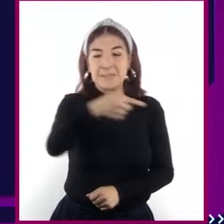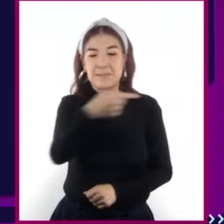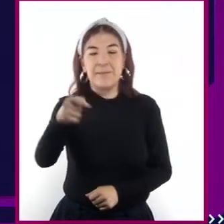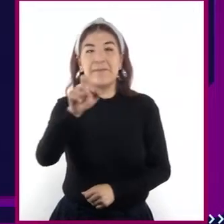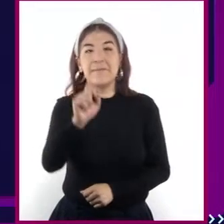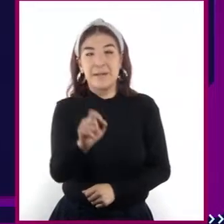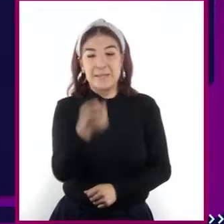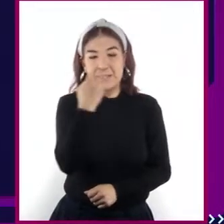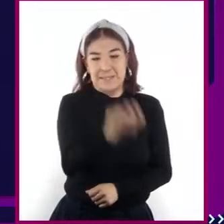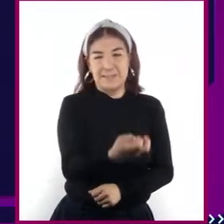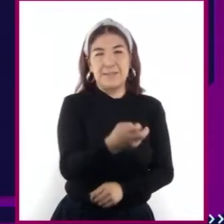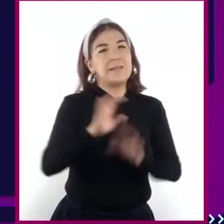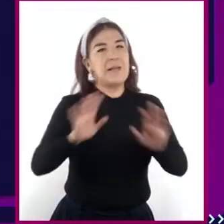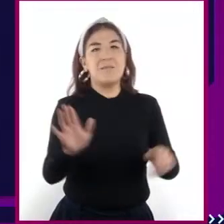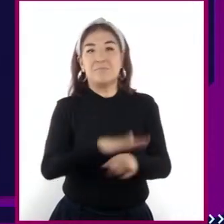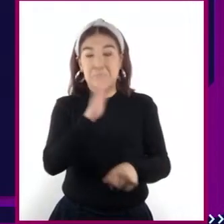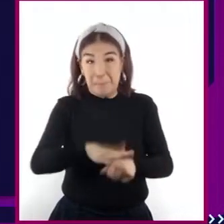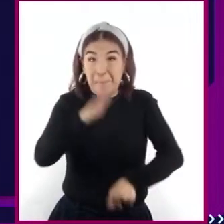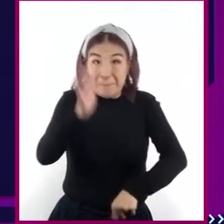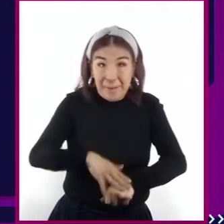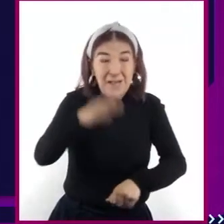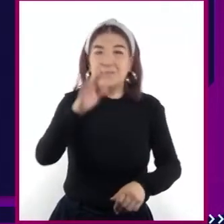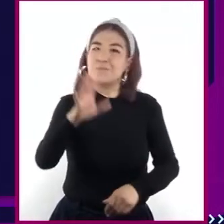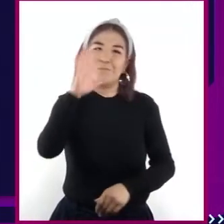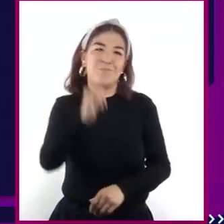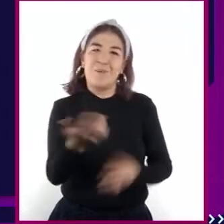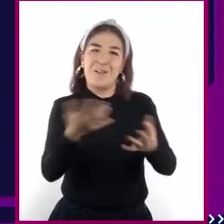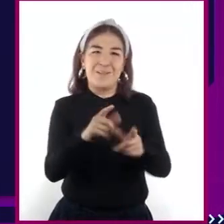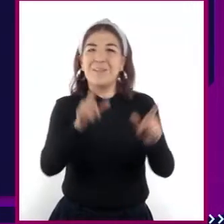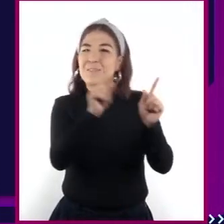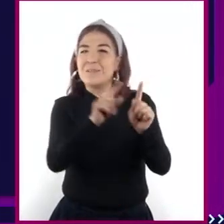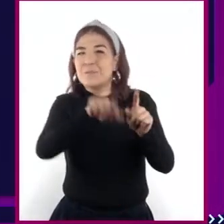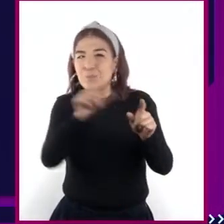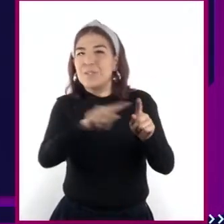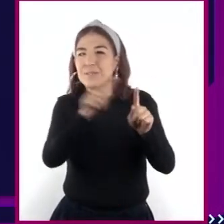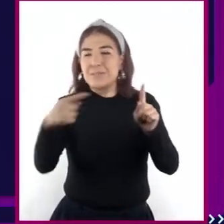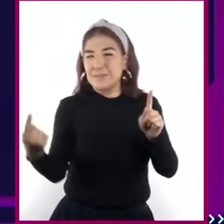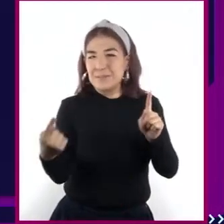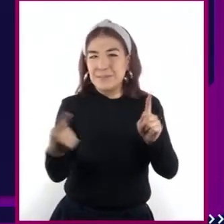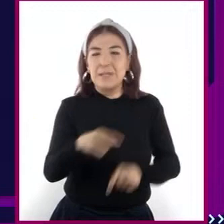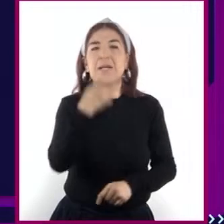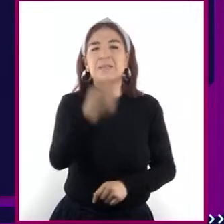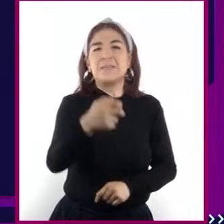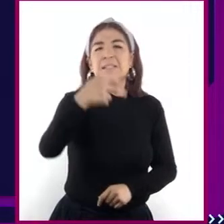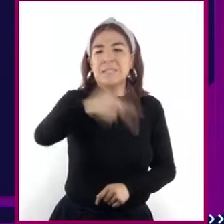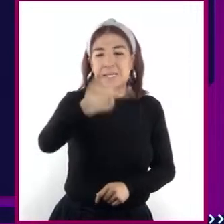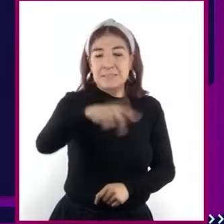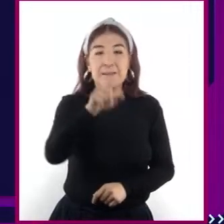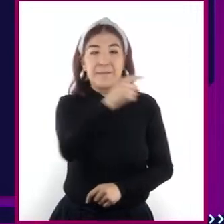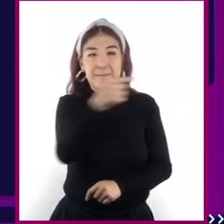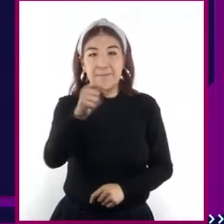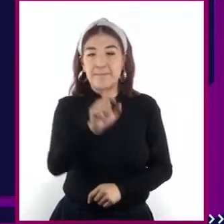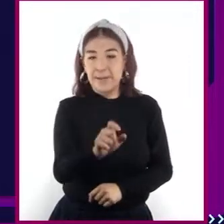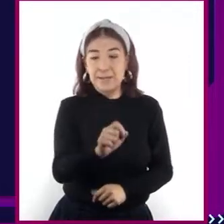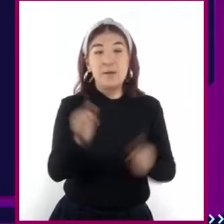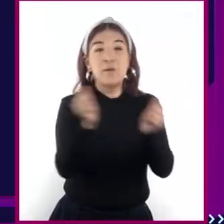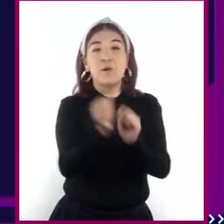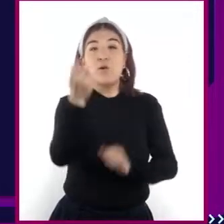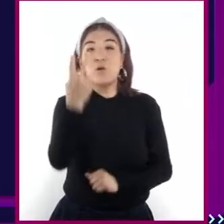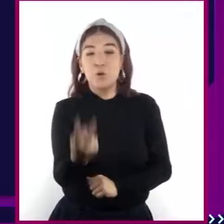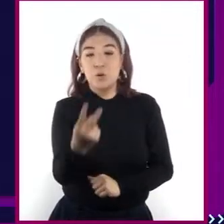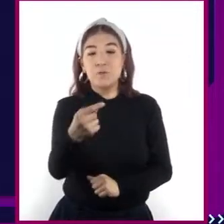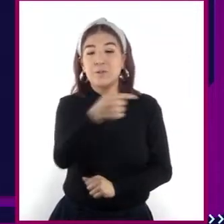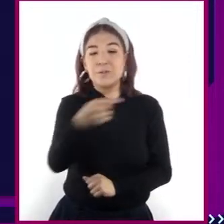Y así queda porque ya no se puede simplificar más. Ahora, para comparar 13/20 con 2/3, obtenemos